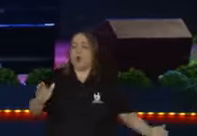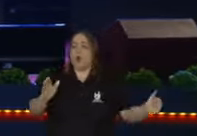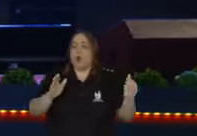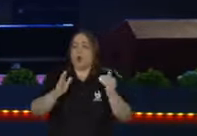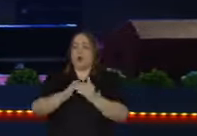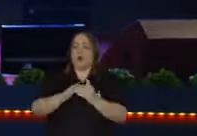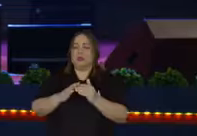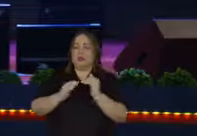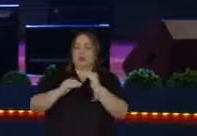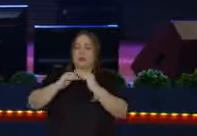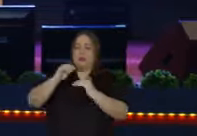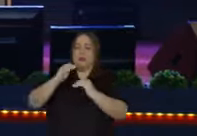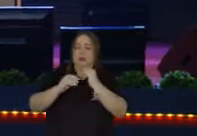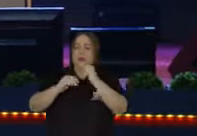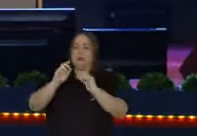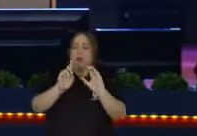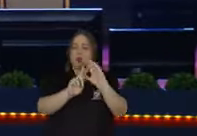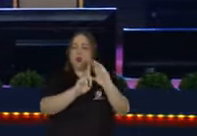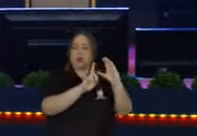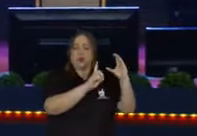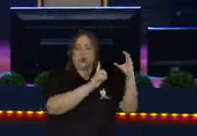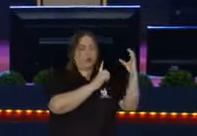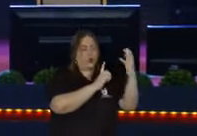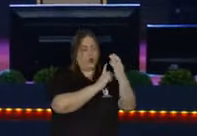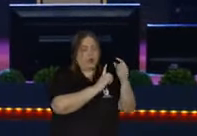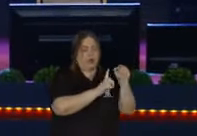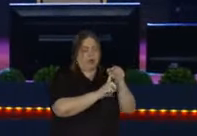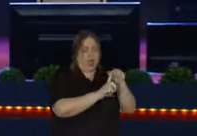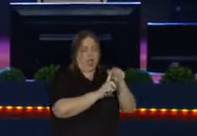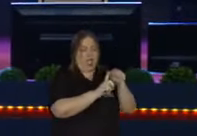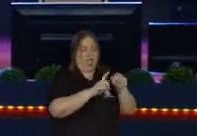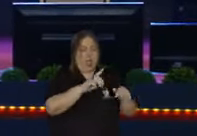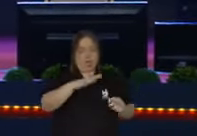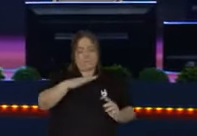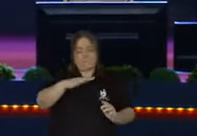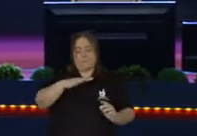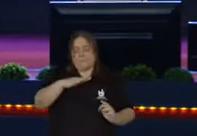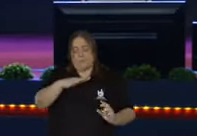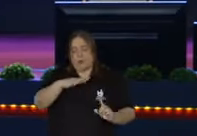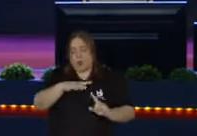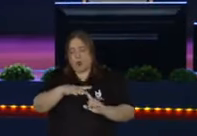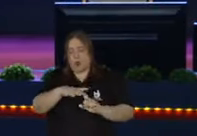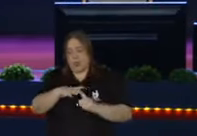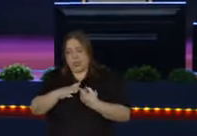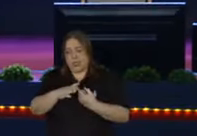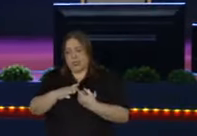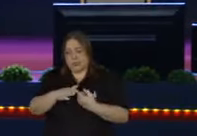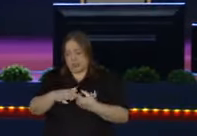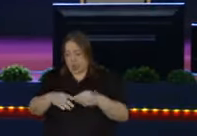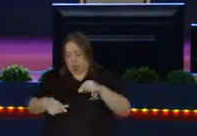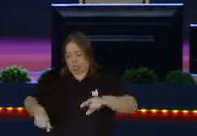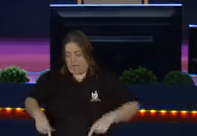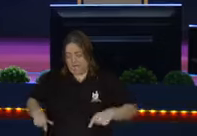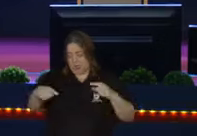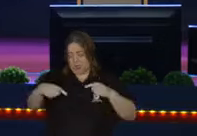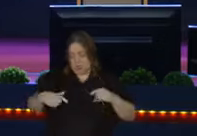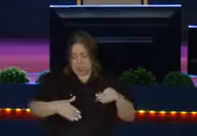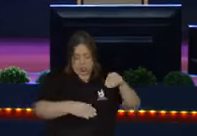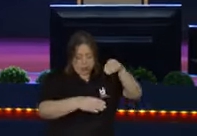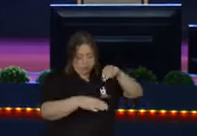sabe que la palabra cultura viene del latín cultivare, es la vida que está adentro, abajo de la